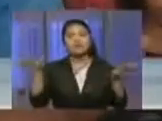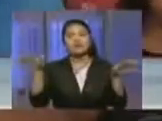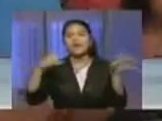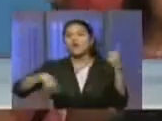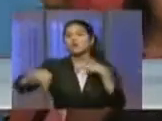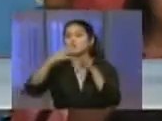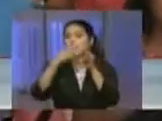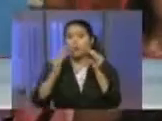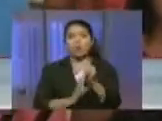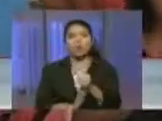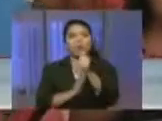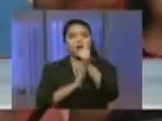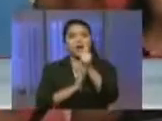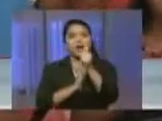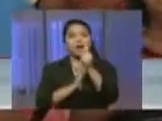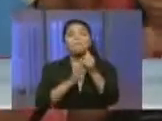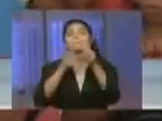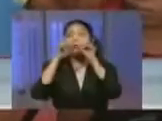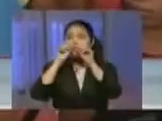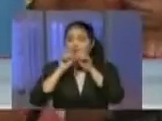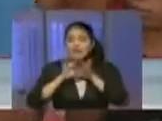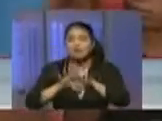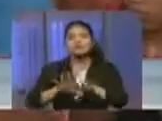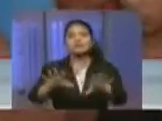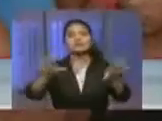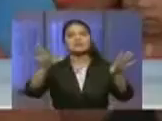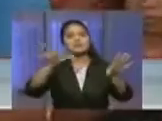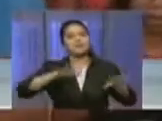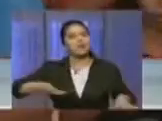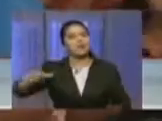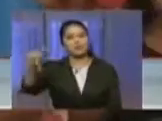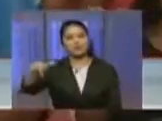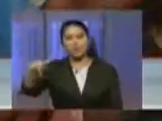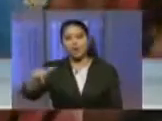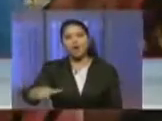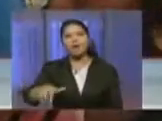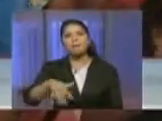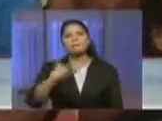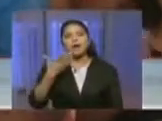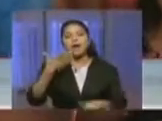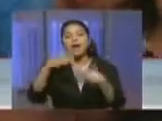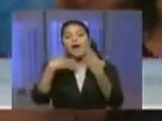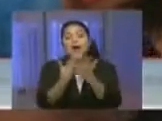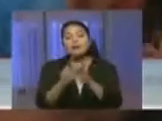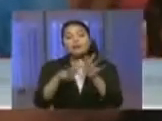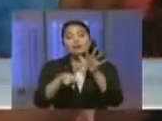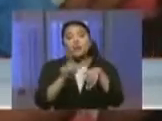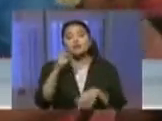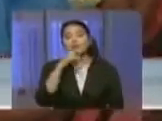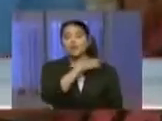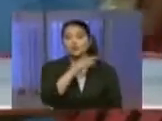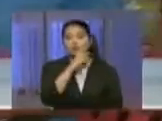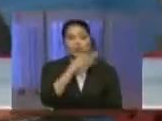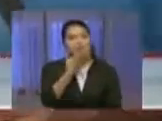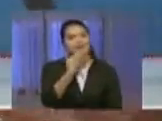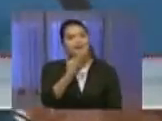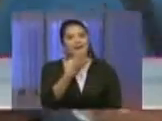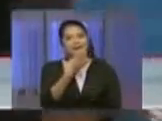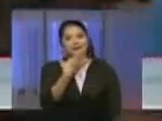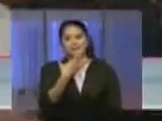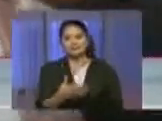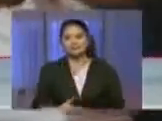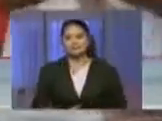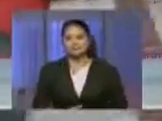reg para bendecir al Estado 12 de Muchísimas gracias